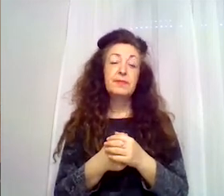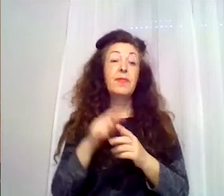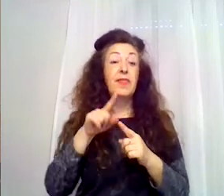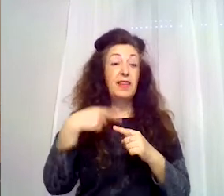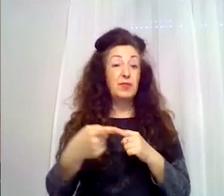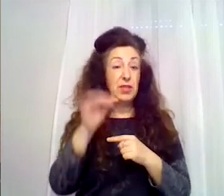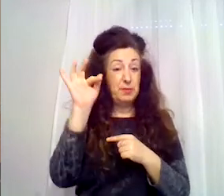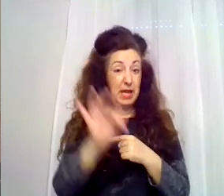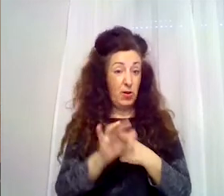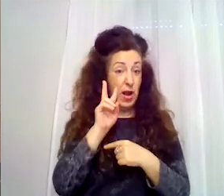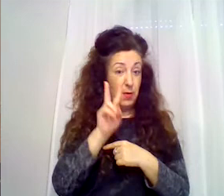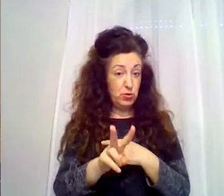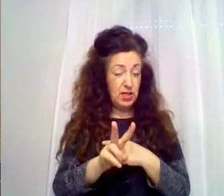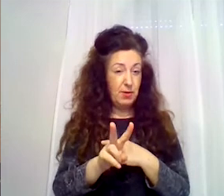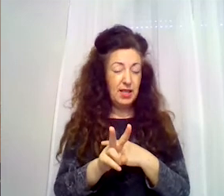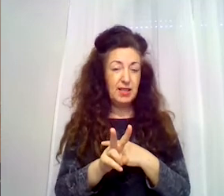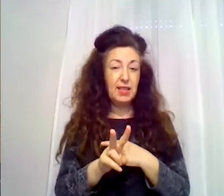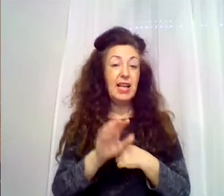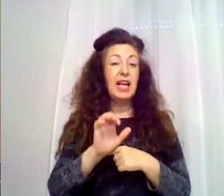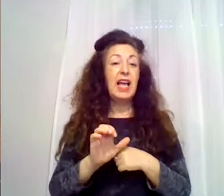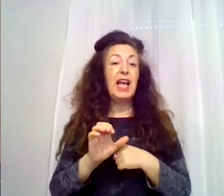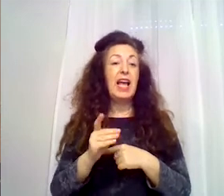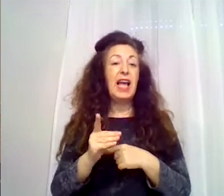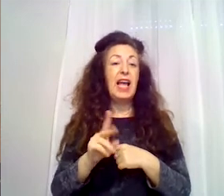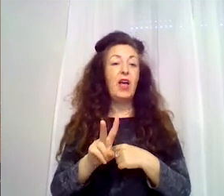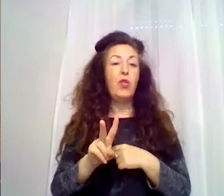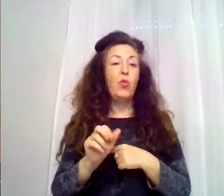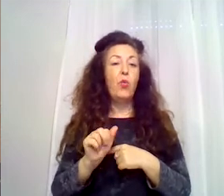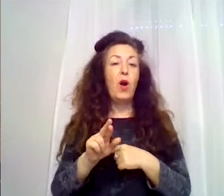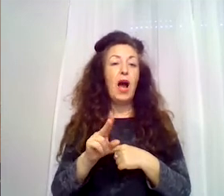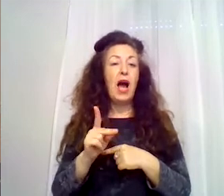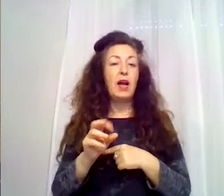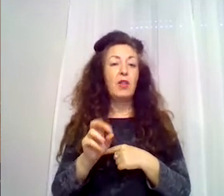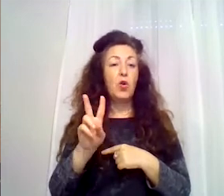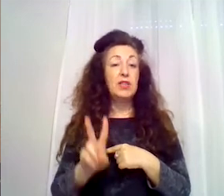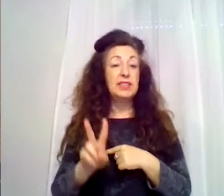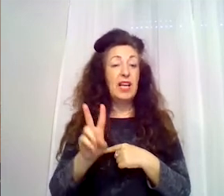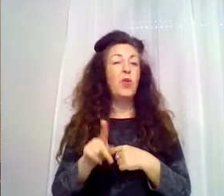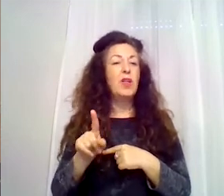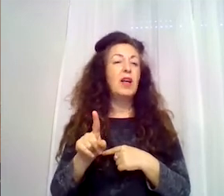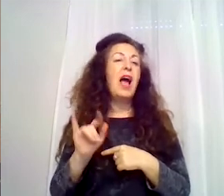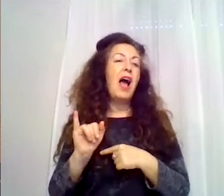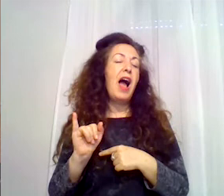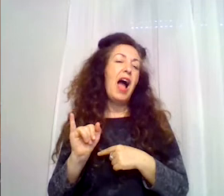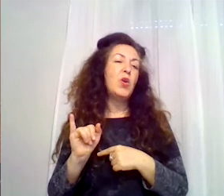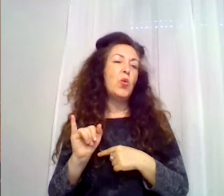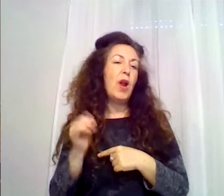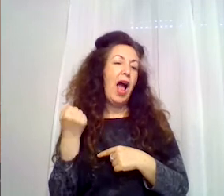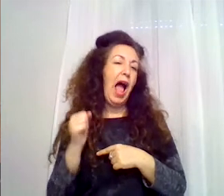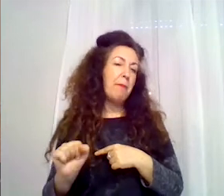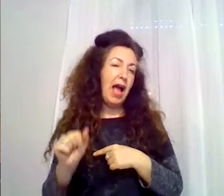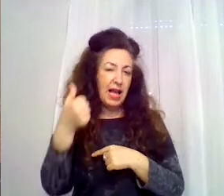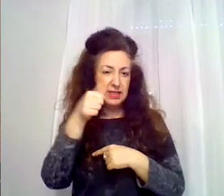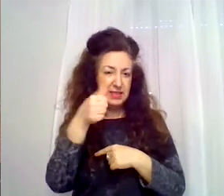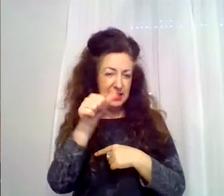unos cánones de una tradición enormemente culta, y además que se prestigiaba mucho porque venía de la Grecia clásica,